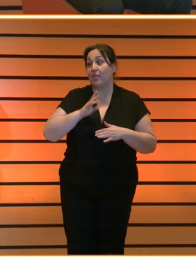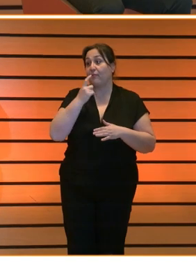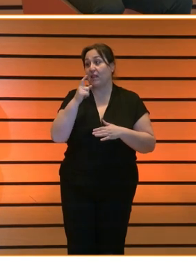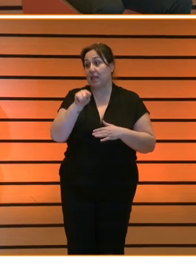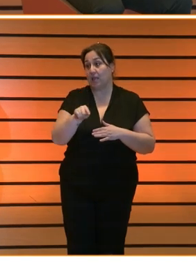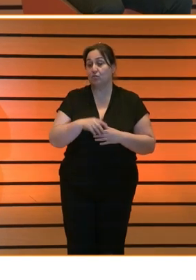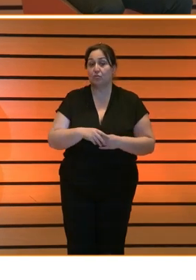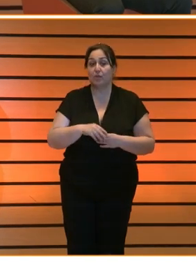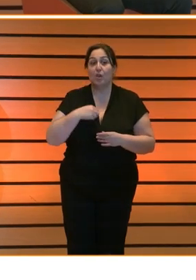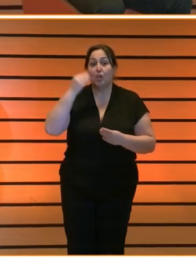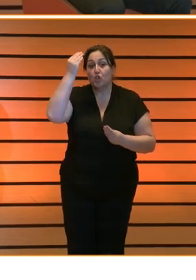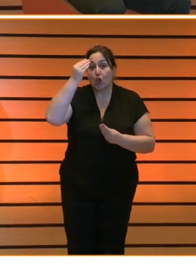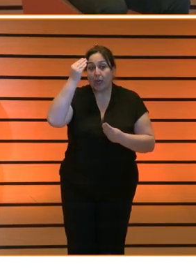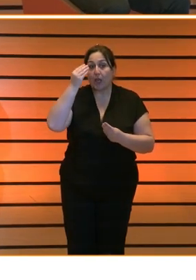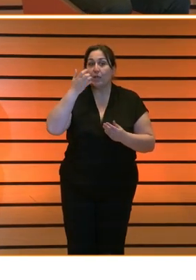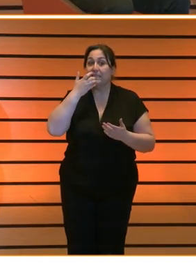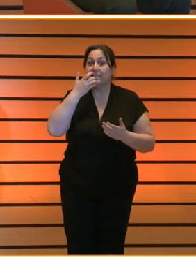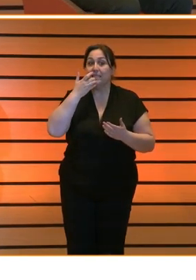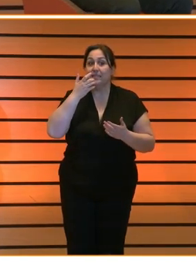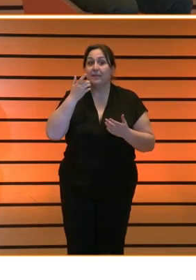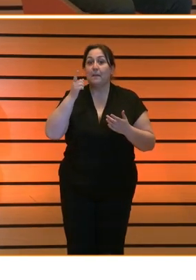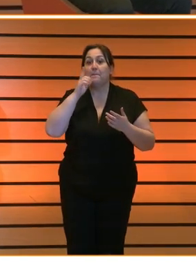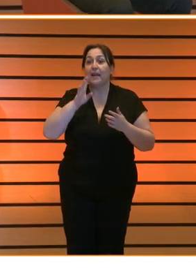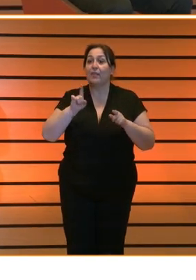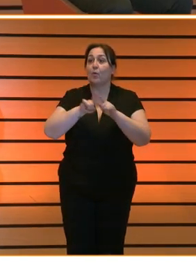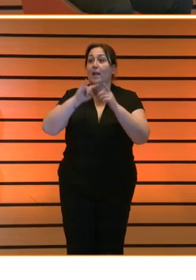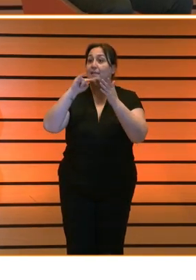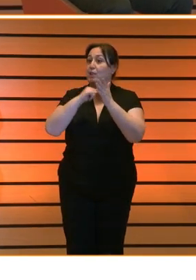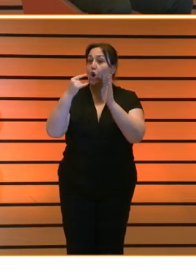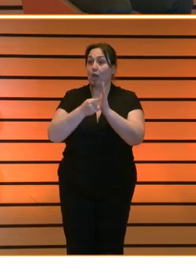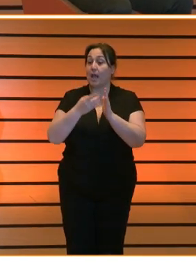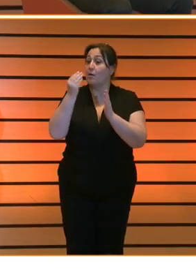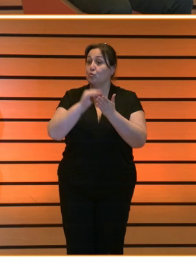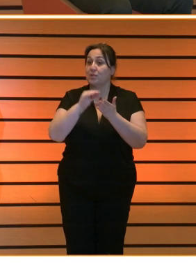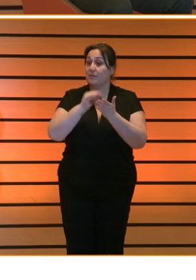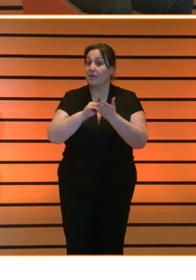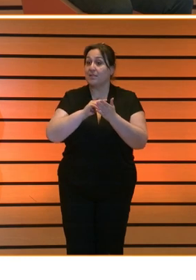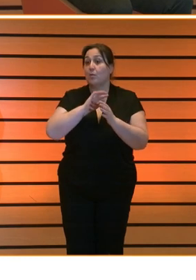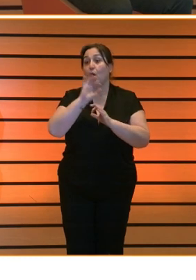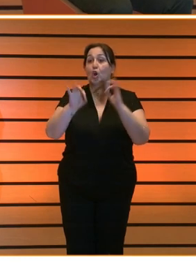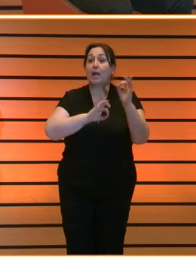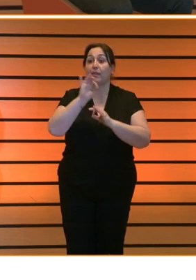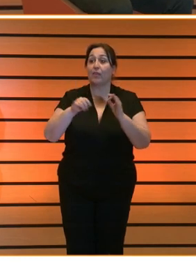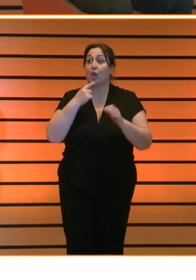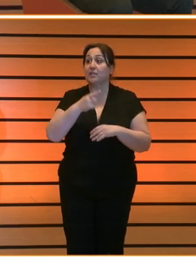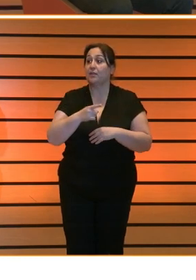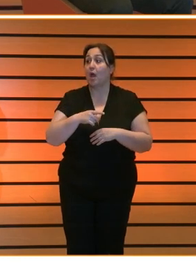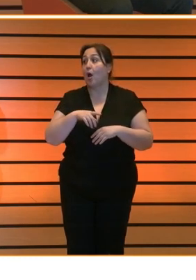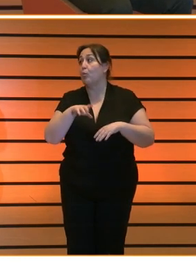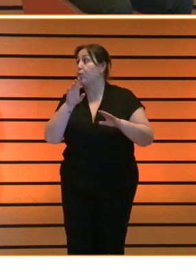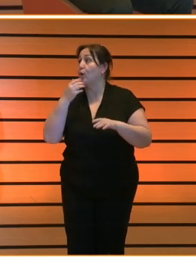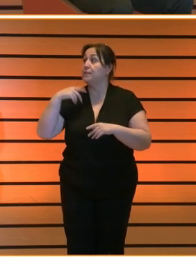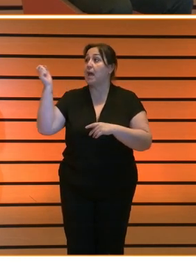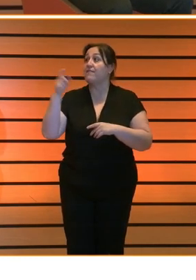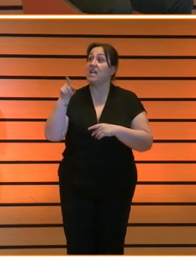yo creo que si no aparece que nos cae la tecnología que muchas veces cuando caen las organizaciones dice ya viene estos con